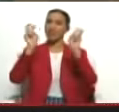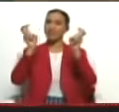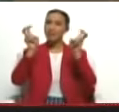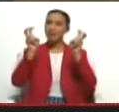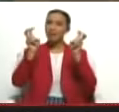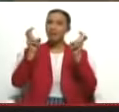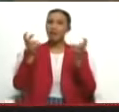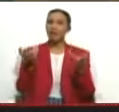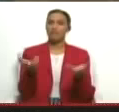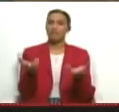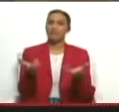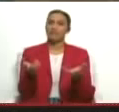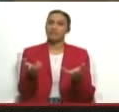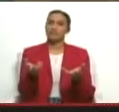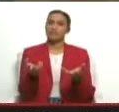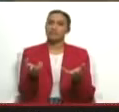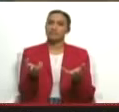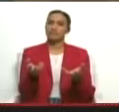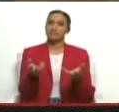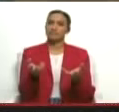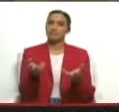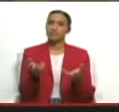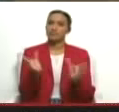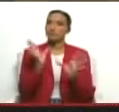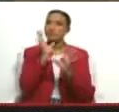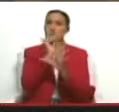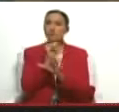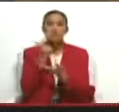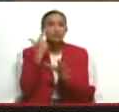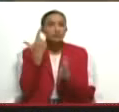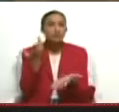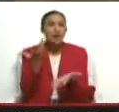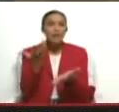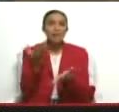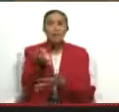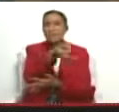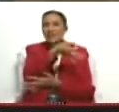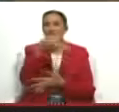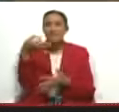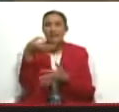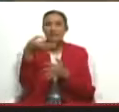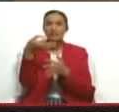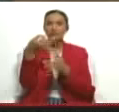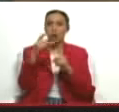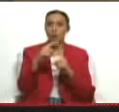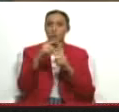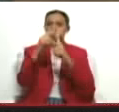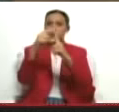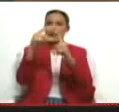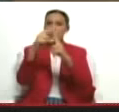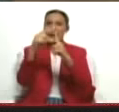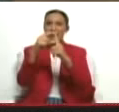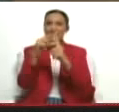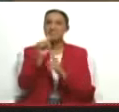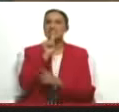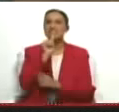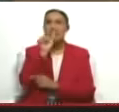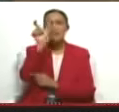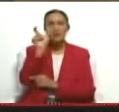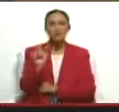tema aunque no existe una definición exacta sobre lo que es un defensor de los Derechos